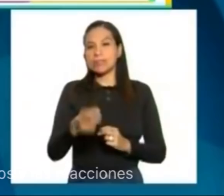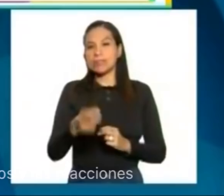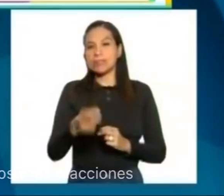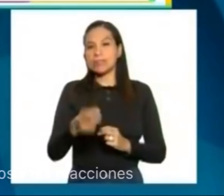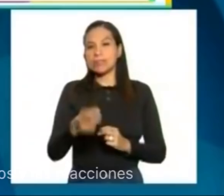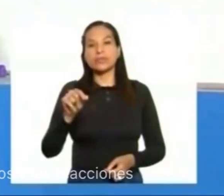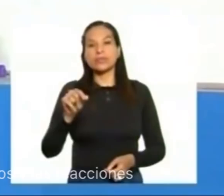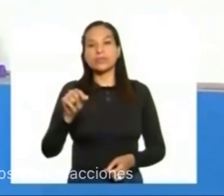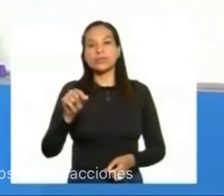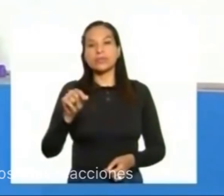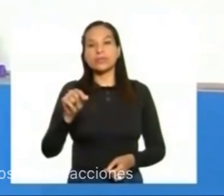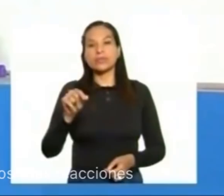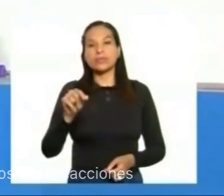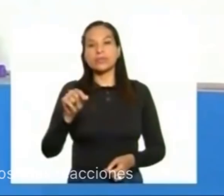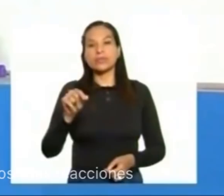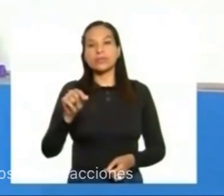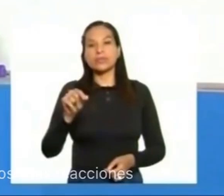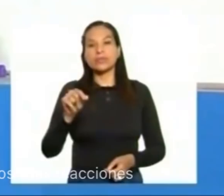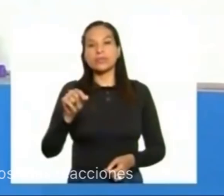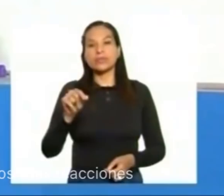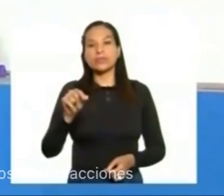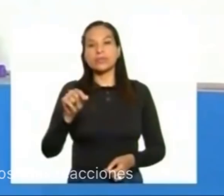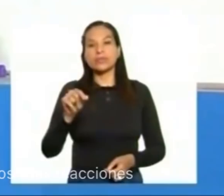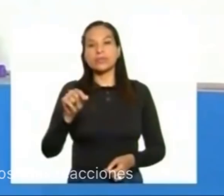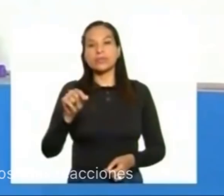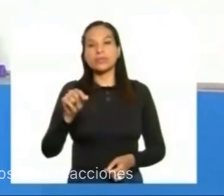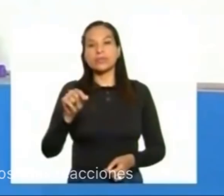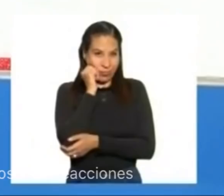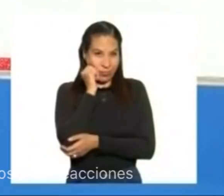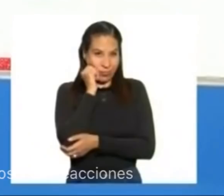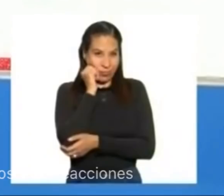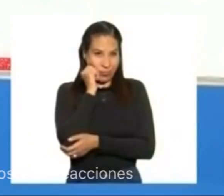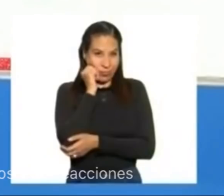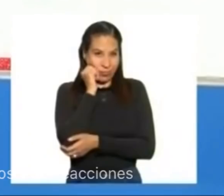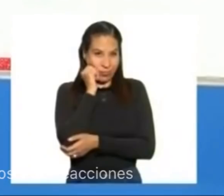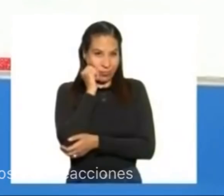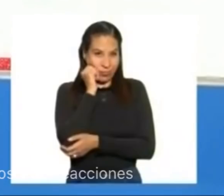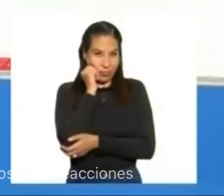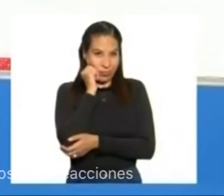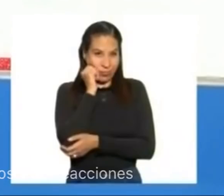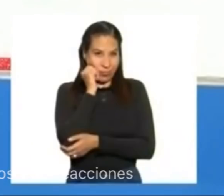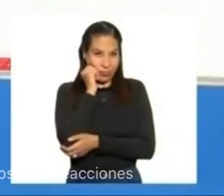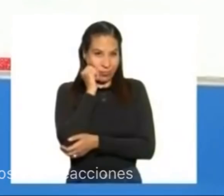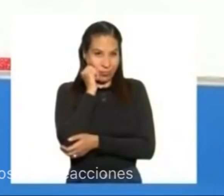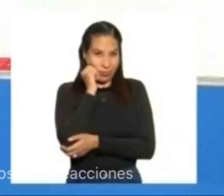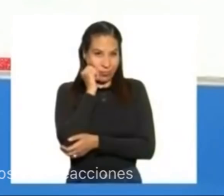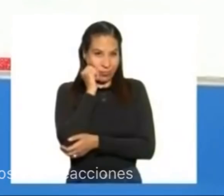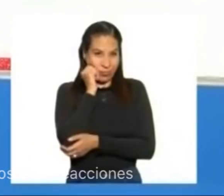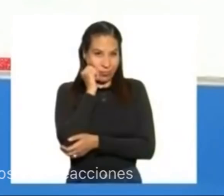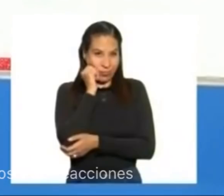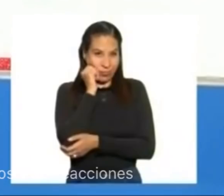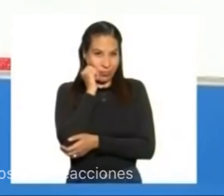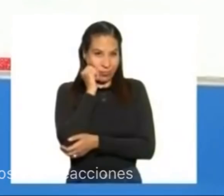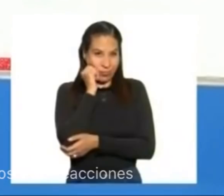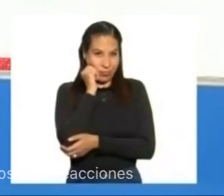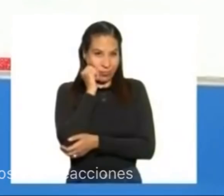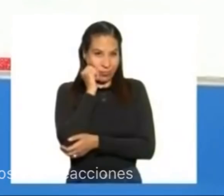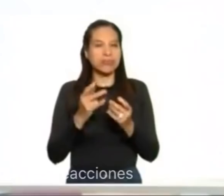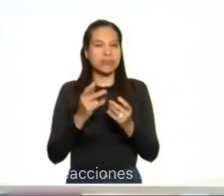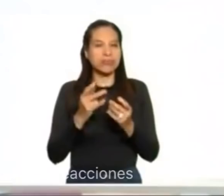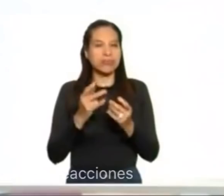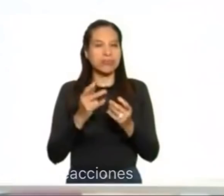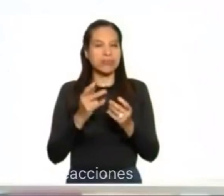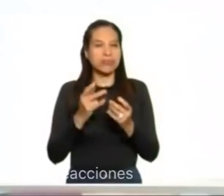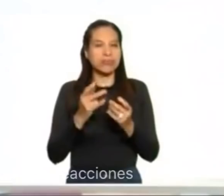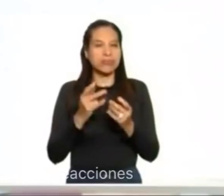esta sucesión. Ahora averigüemos qué término sería el 200. Para ello escribamos la sucesión. Podemos ver que Jenny se equivocó al decir que sí era